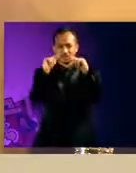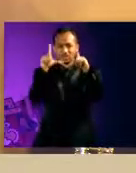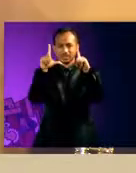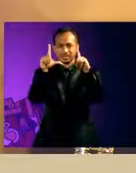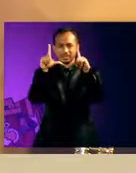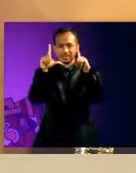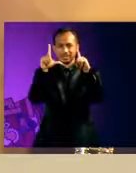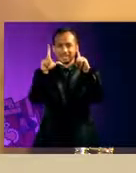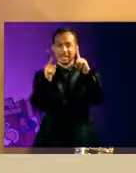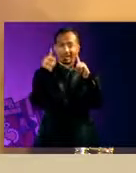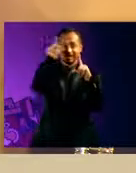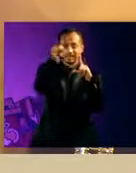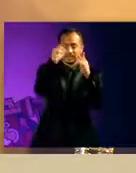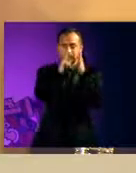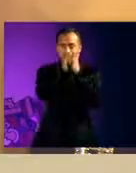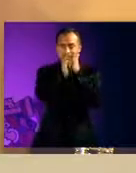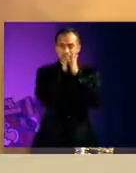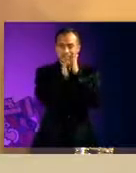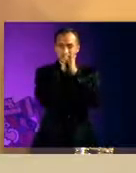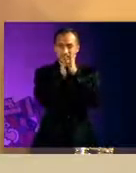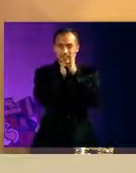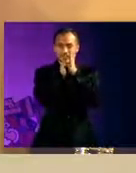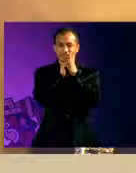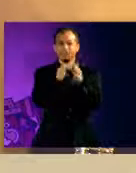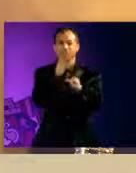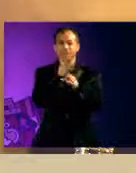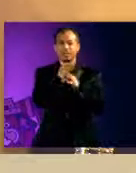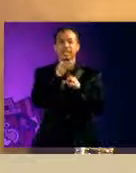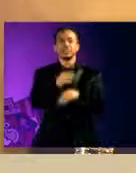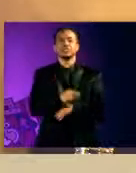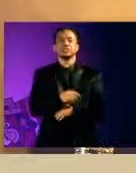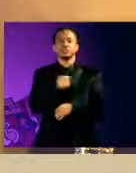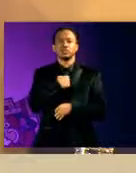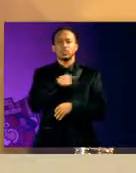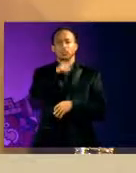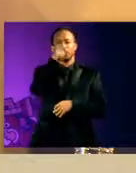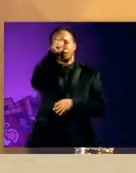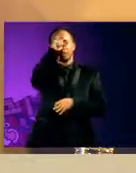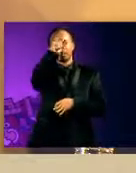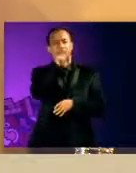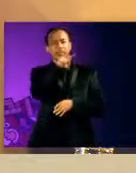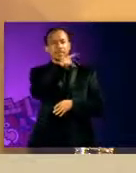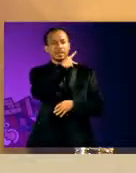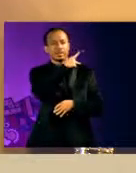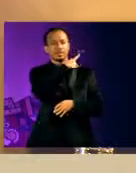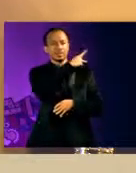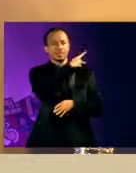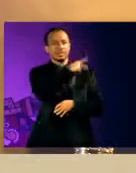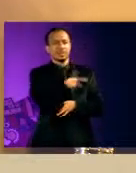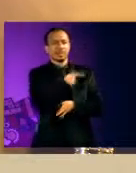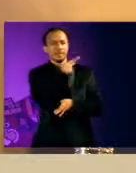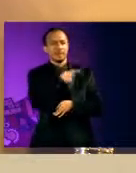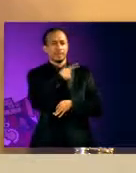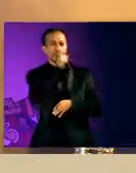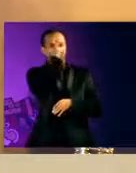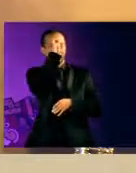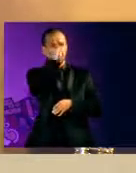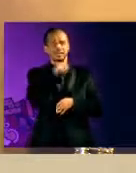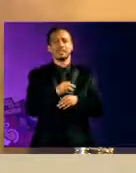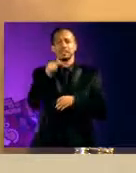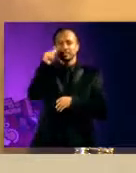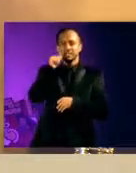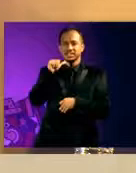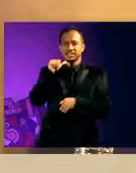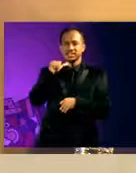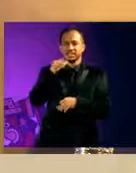youtube estoy pensando en tu pregunta y al mismo tiempo hay una canción que me está girando en la cabeza siempre hay una